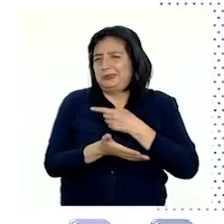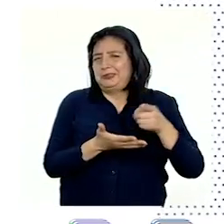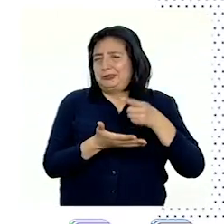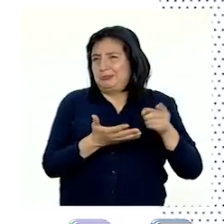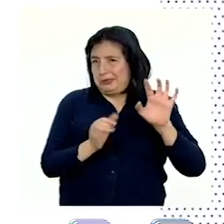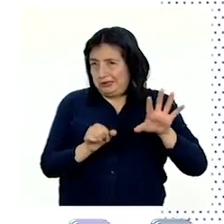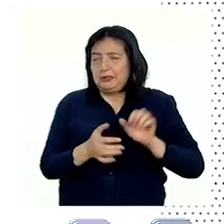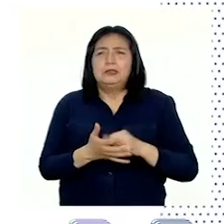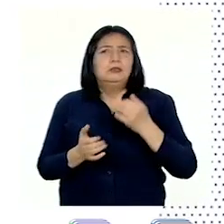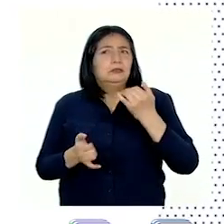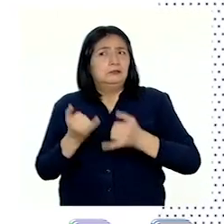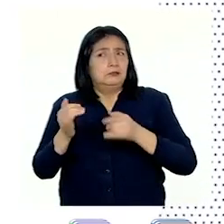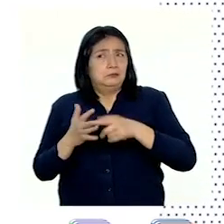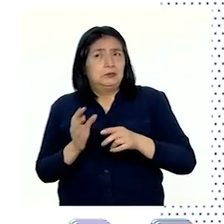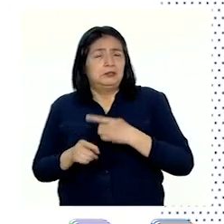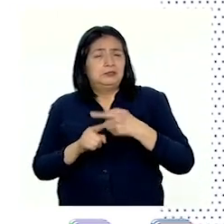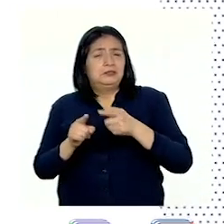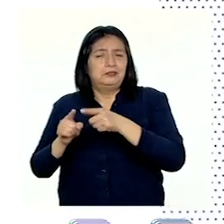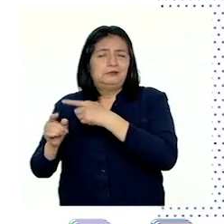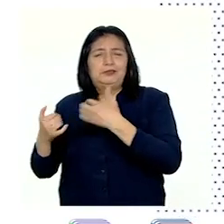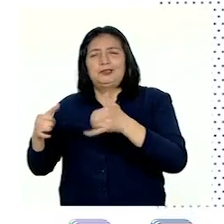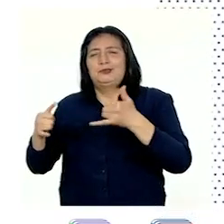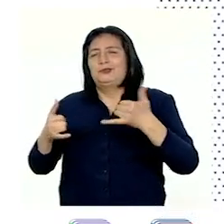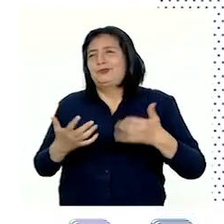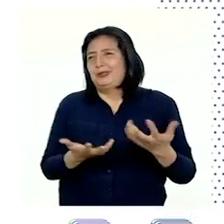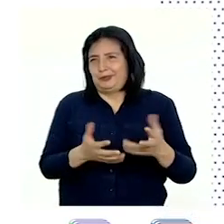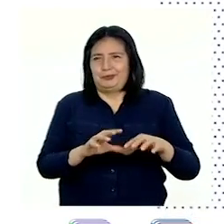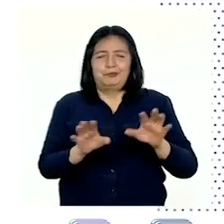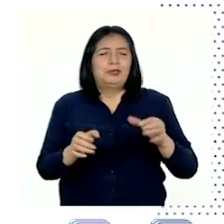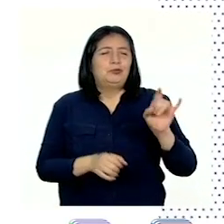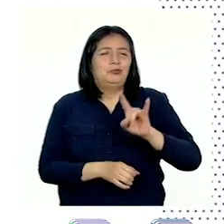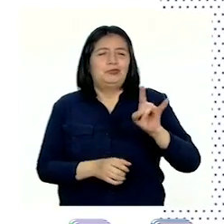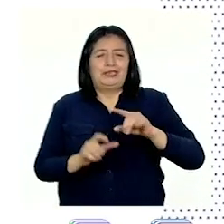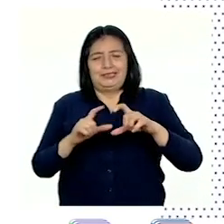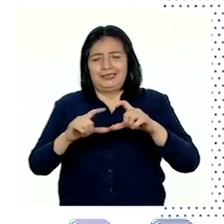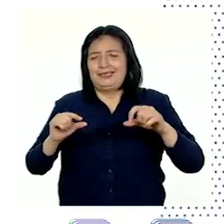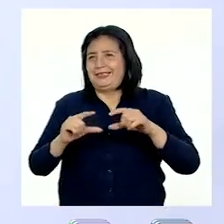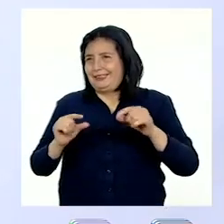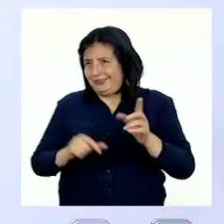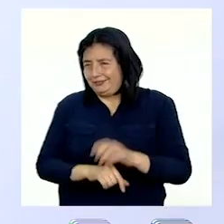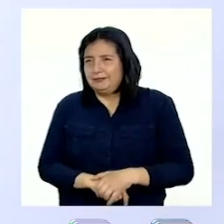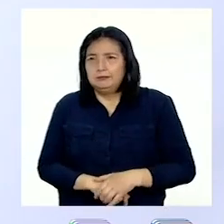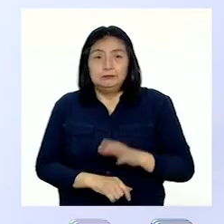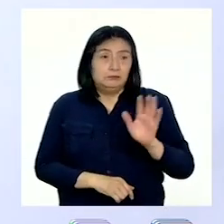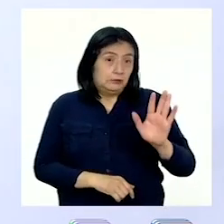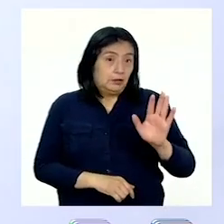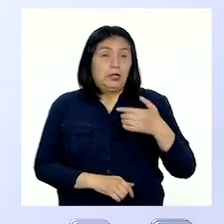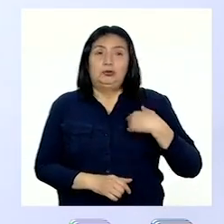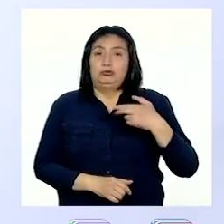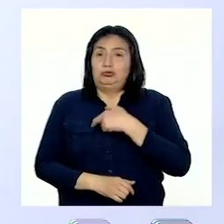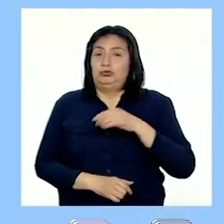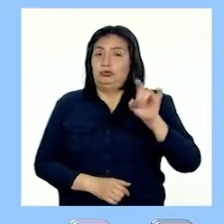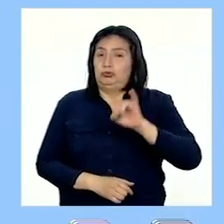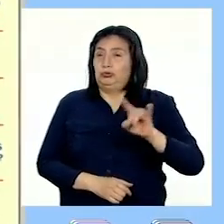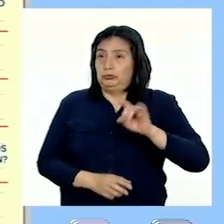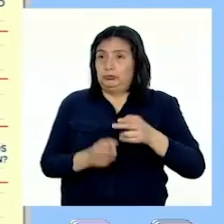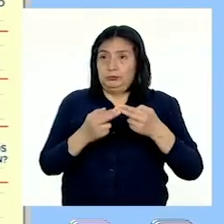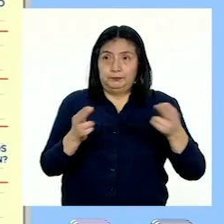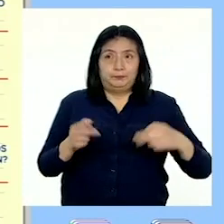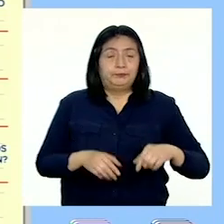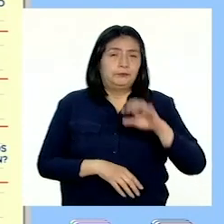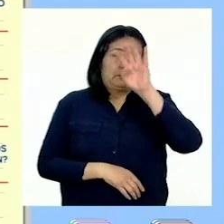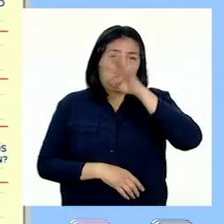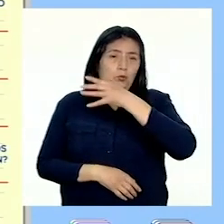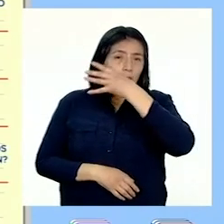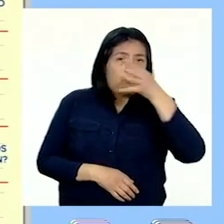y finalmente hemos propuesto distintos juegos de mesa para utilizar nuestras tarjetas. Para ello hemos usado herramientas como nuestro